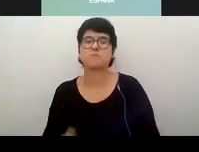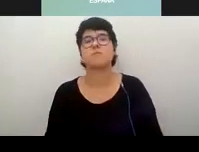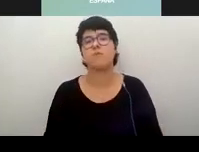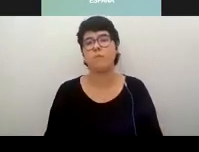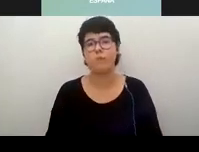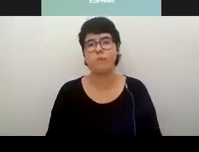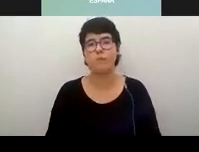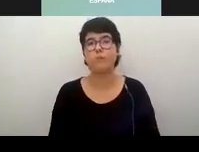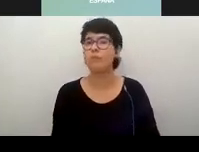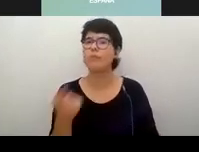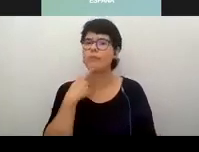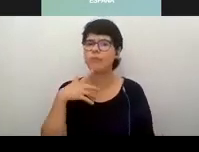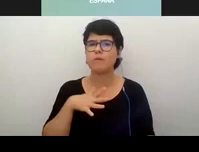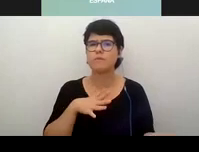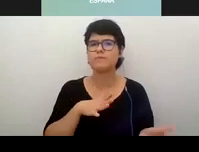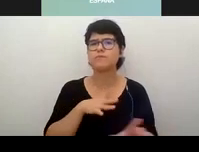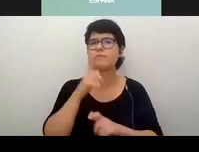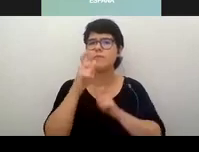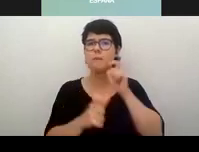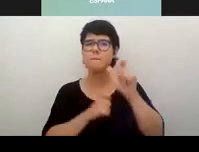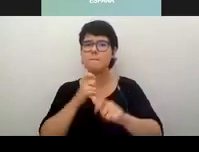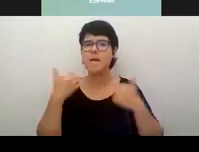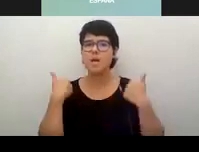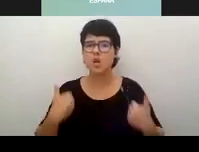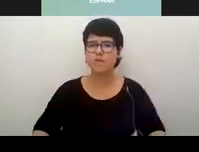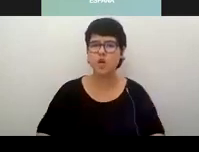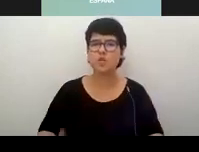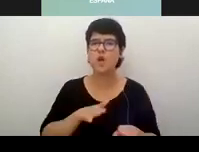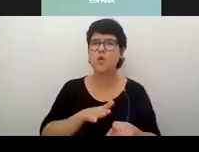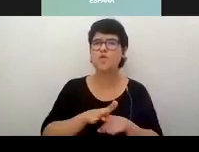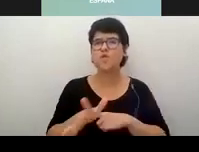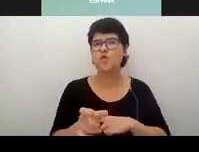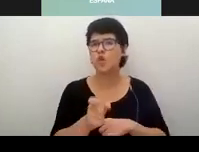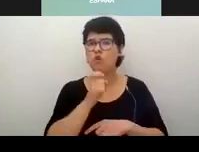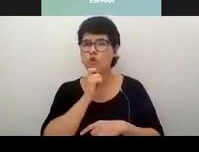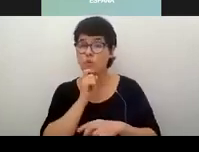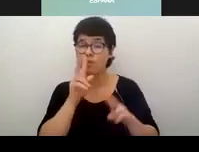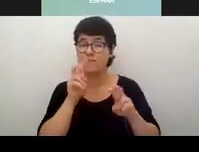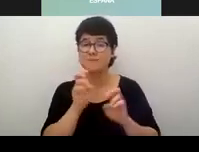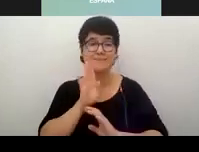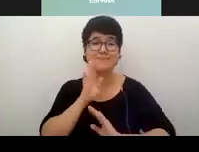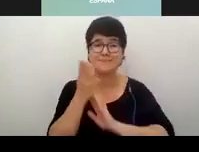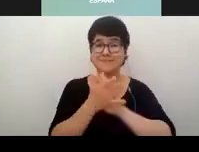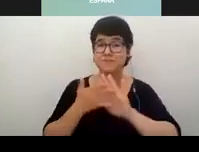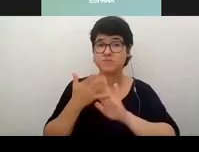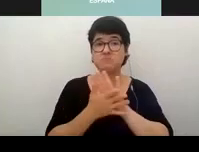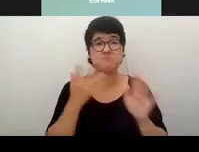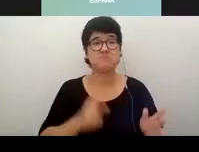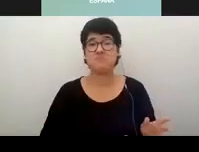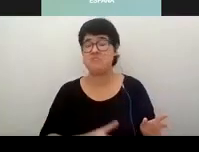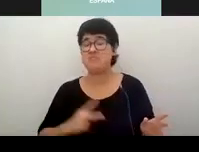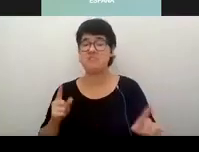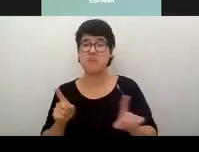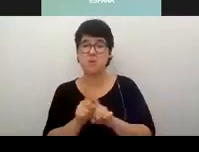¿Cómo influye en la microbiota los factores que hemos comentado? Generalmente lo que se produce es lo que nosotros